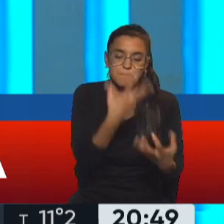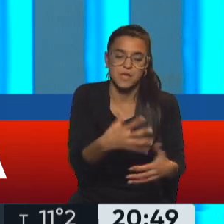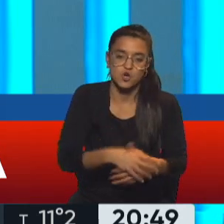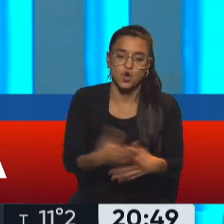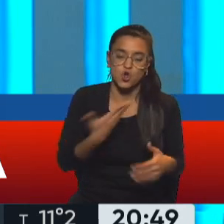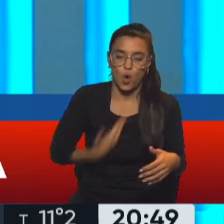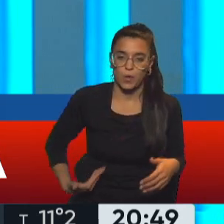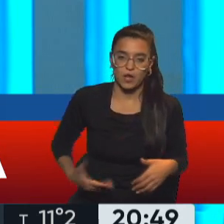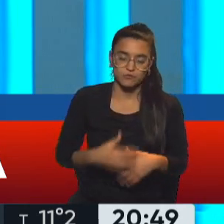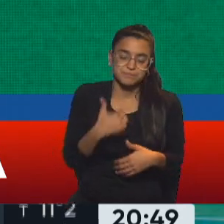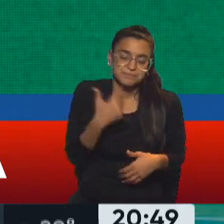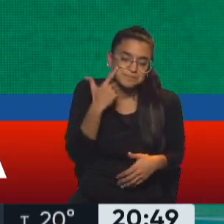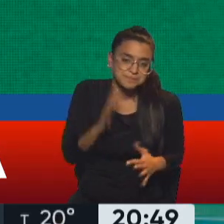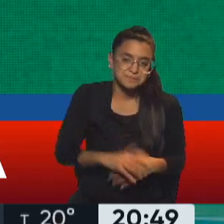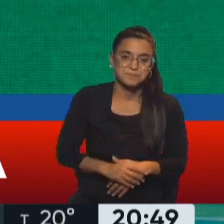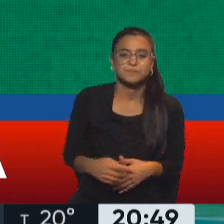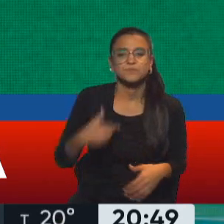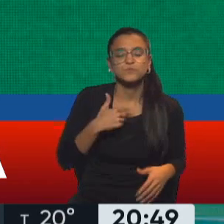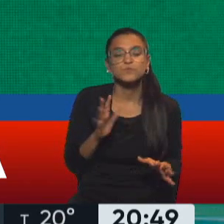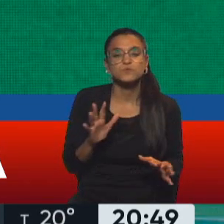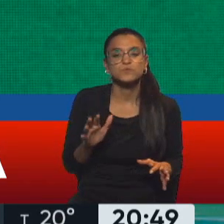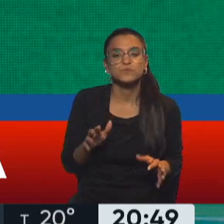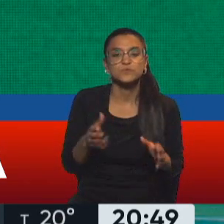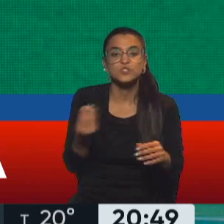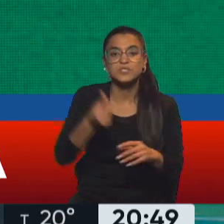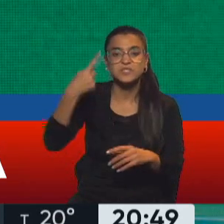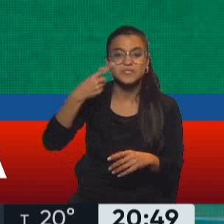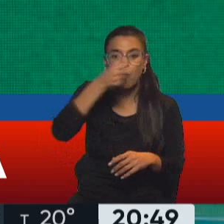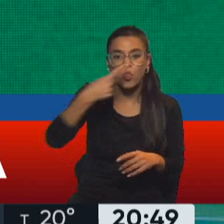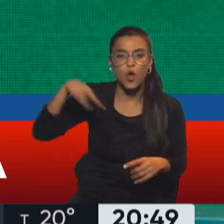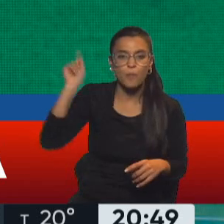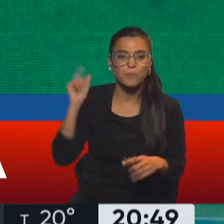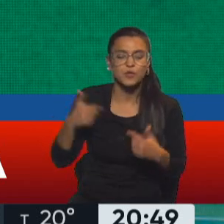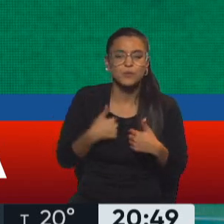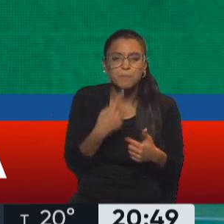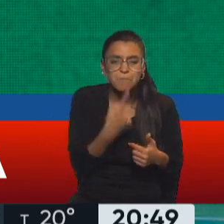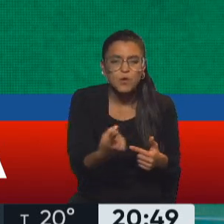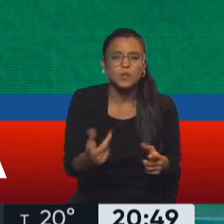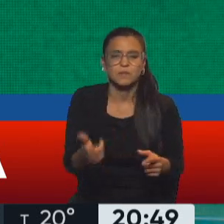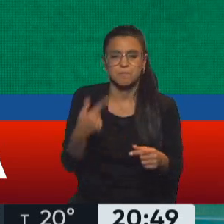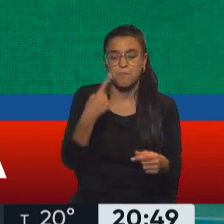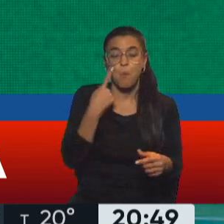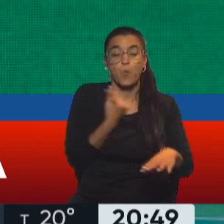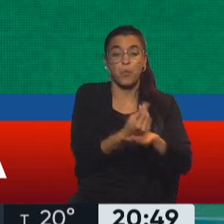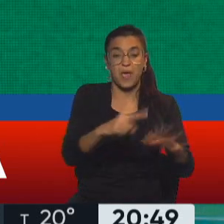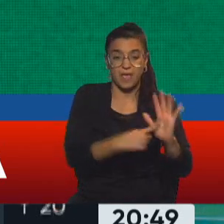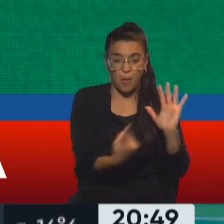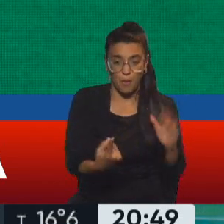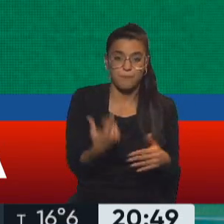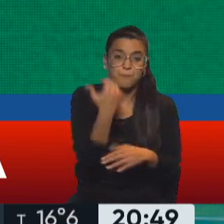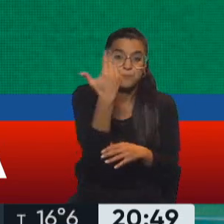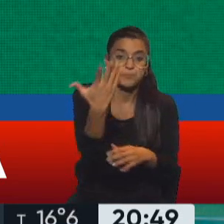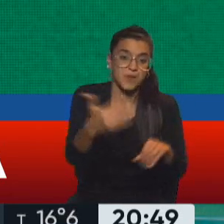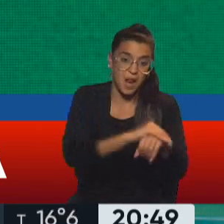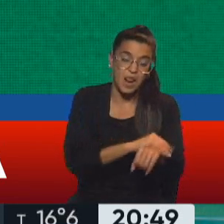su gobierno. Yo me preguntaba el fin de semana y me parece que es válida la pregunta. Quienes viven en Cava, porque la proyección de